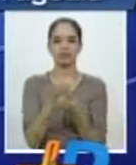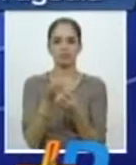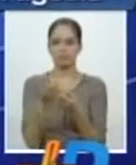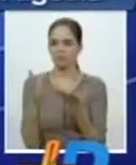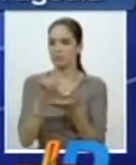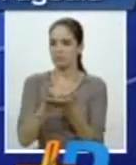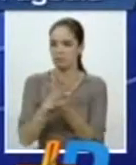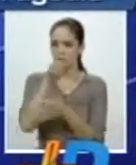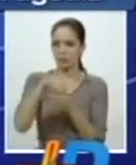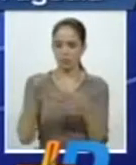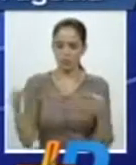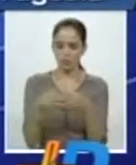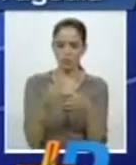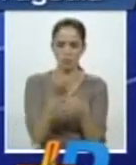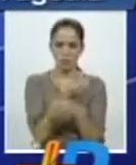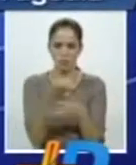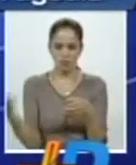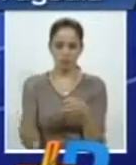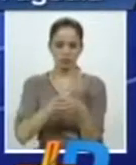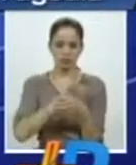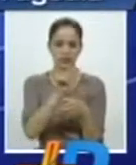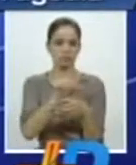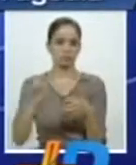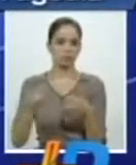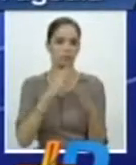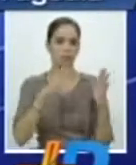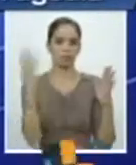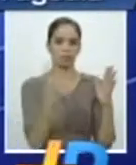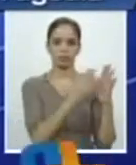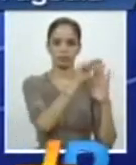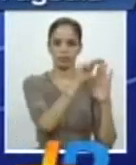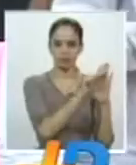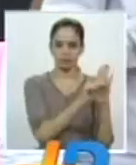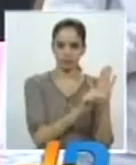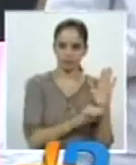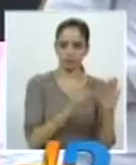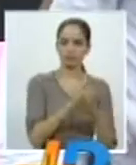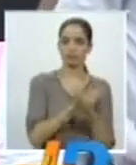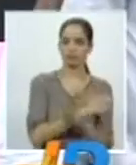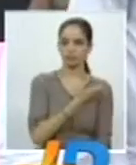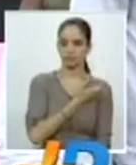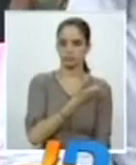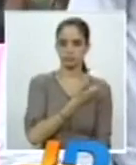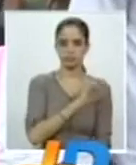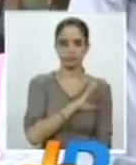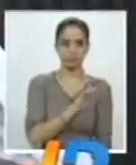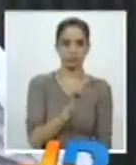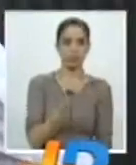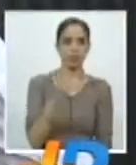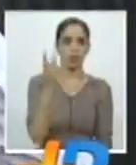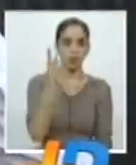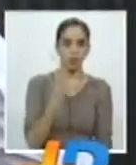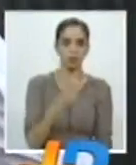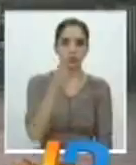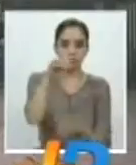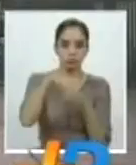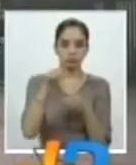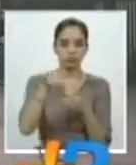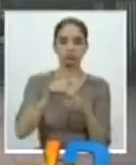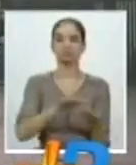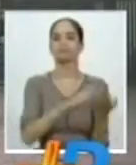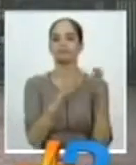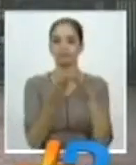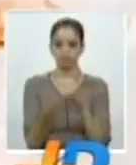la restricción a la movilidad decretada por la alcaldía de Cali. Luego de permanecer dos días en cuidados intensivos, murió en el